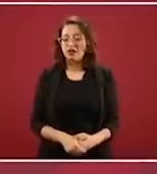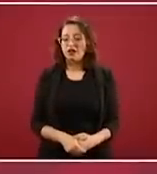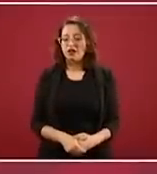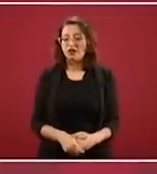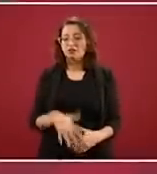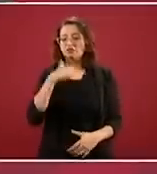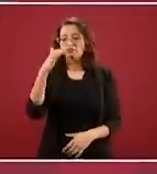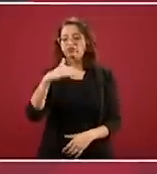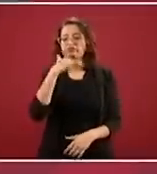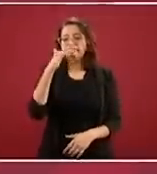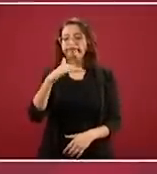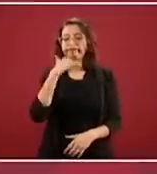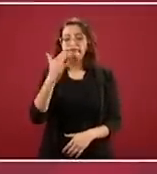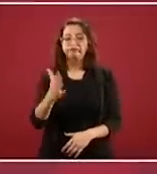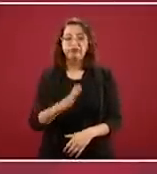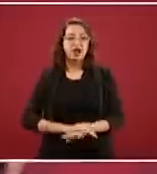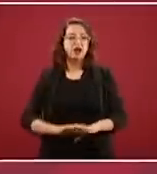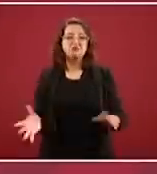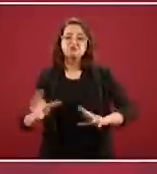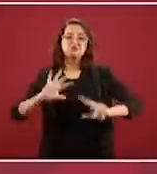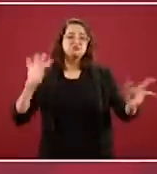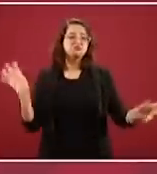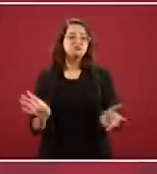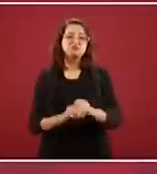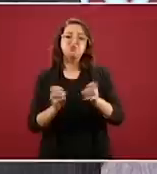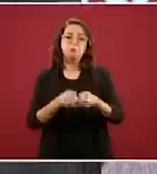es corrupto, ahí se acaba todo,